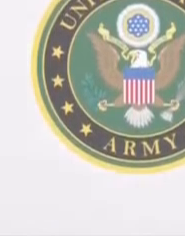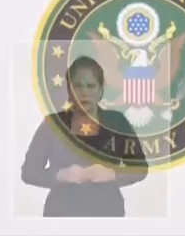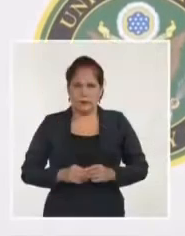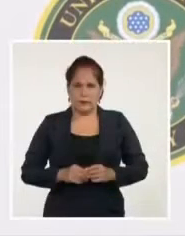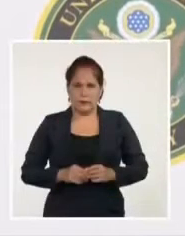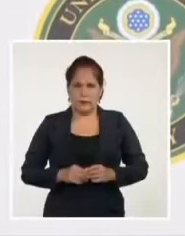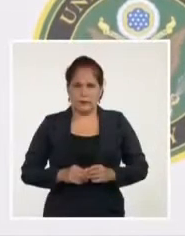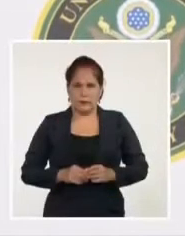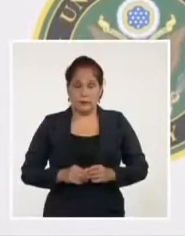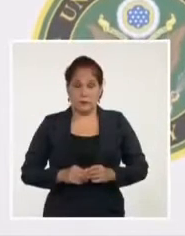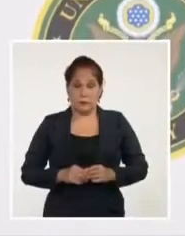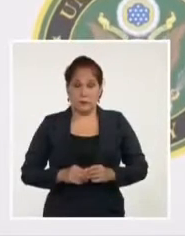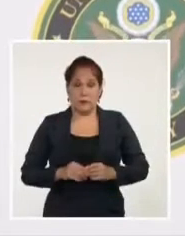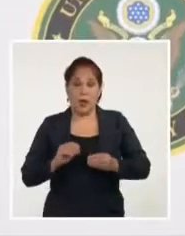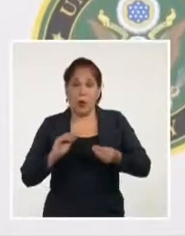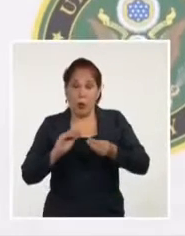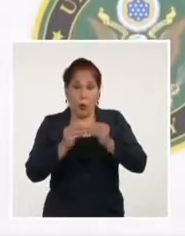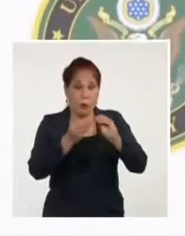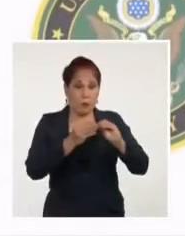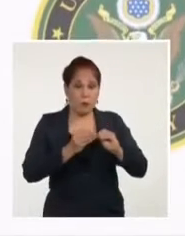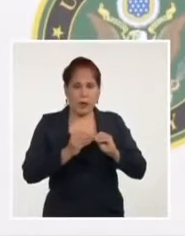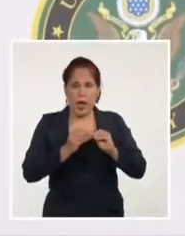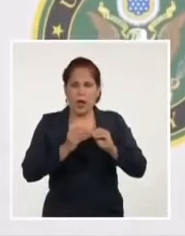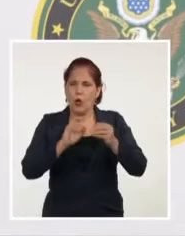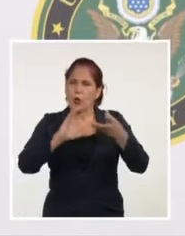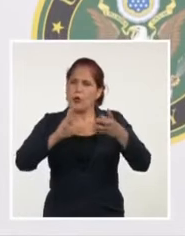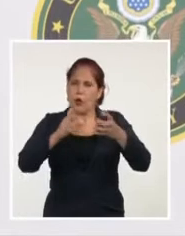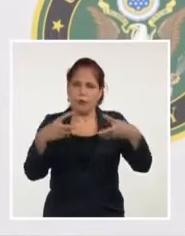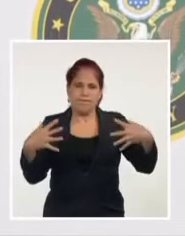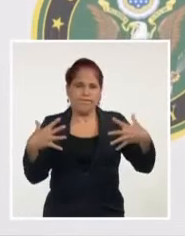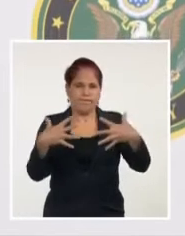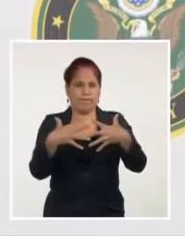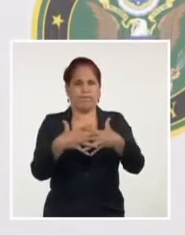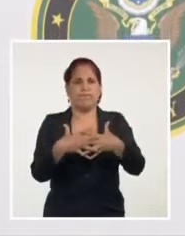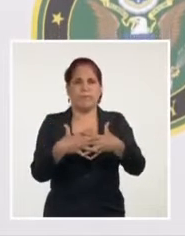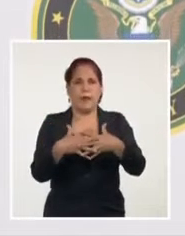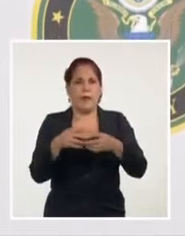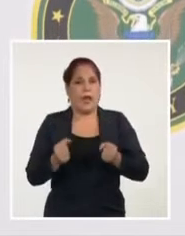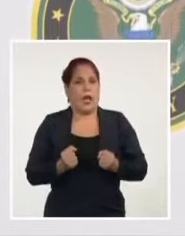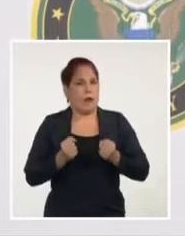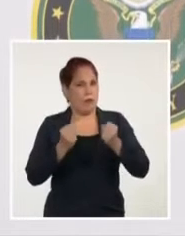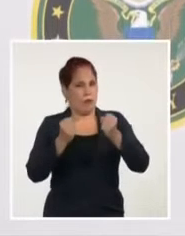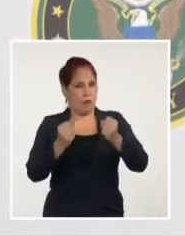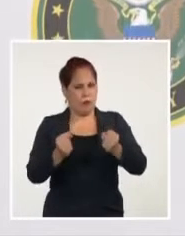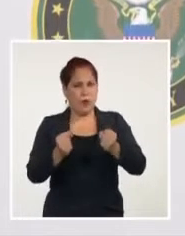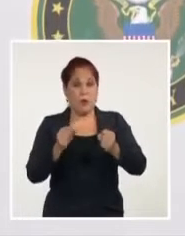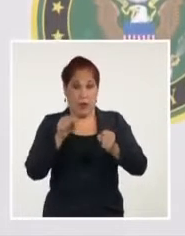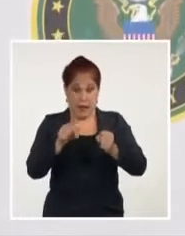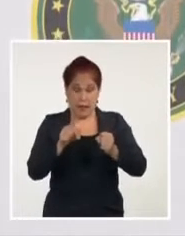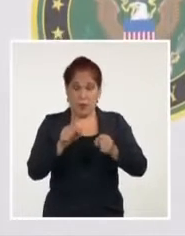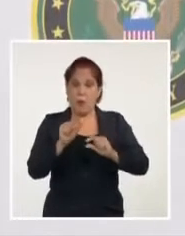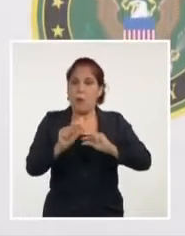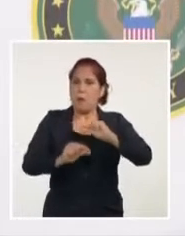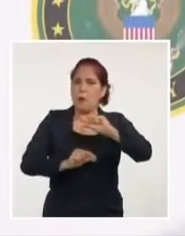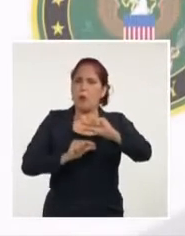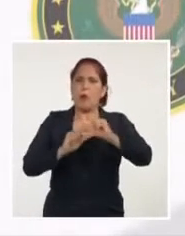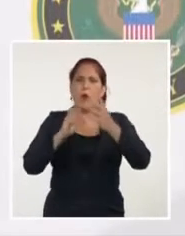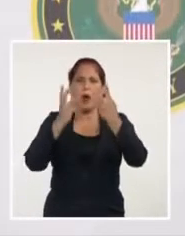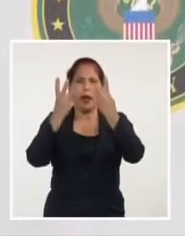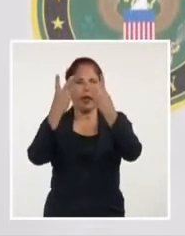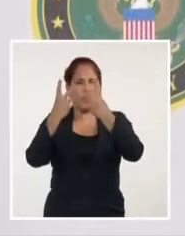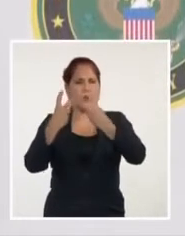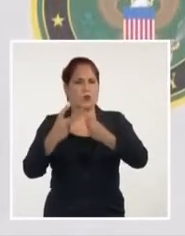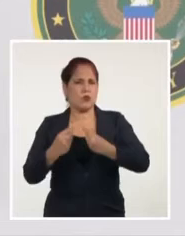Los efectos combinados de dos líneas interrelacionadas de esfuerzos generan a la larga los resultados finales de